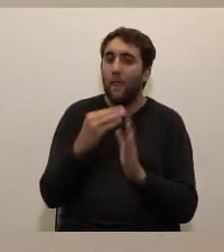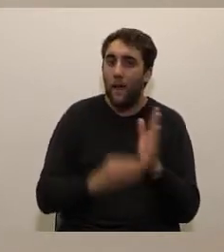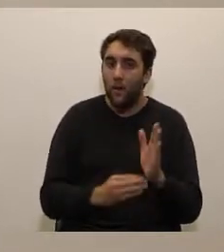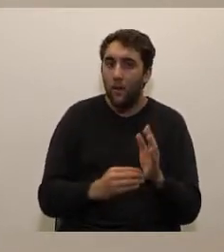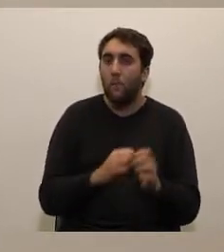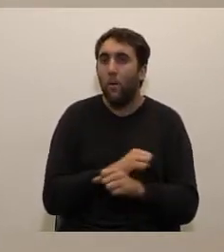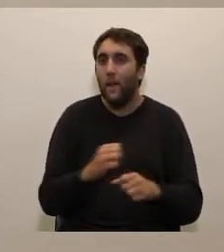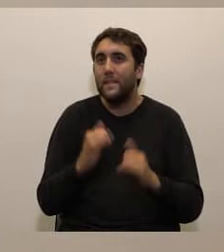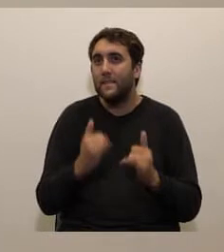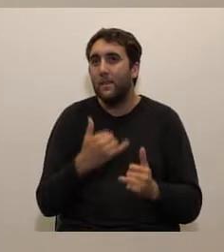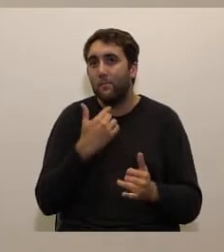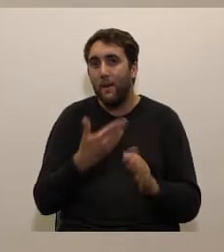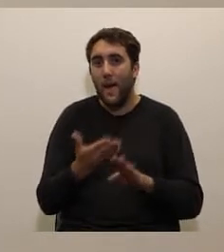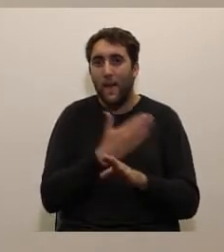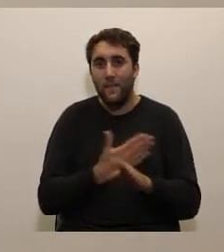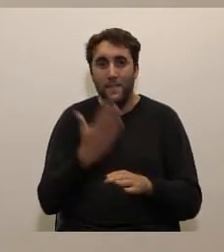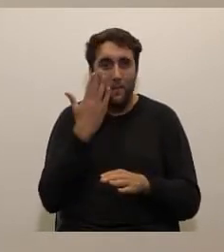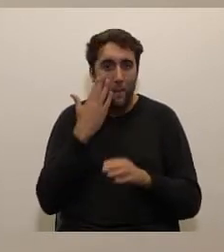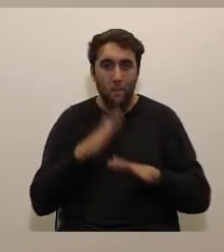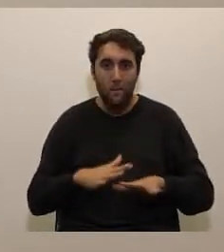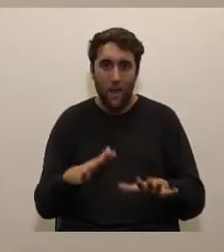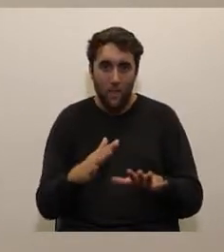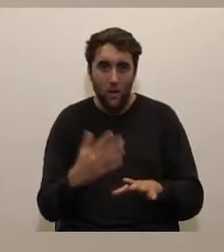requiere también un cierto conocimiento y un cierto